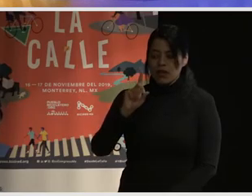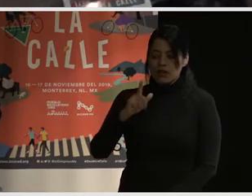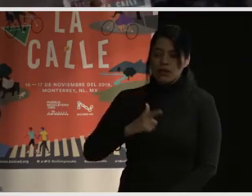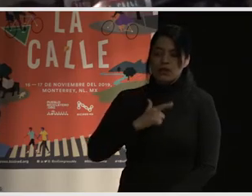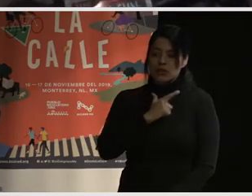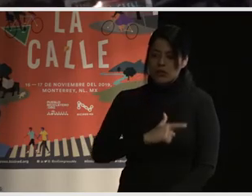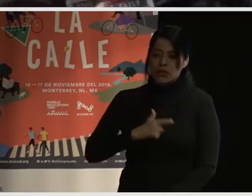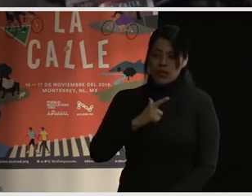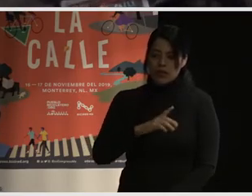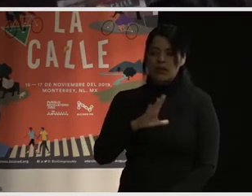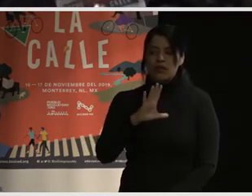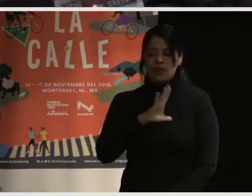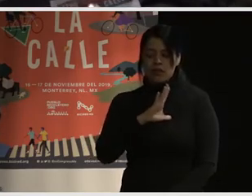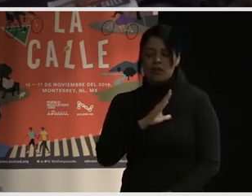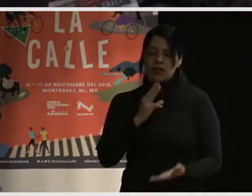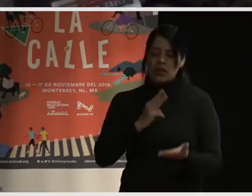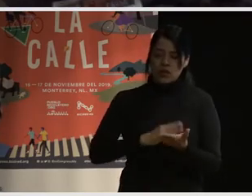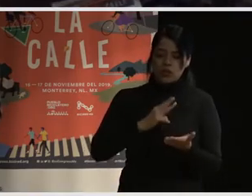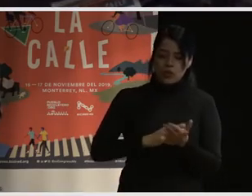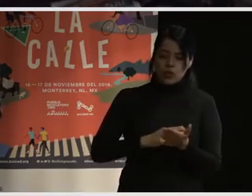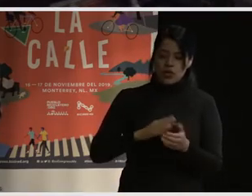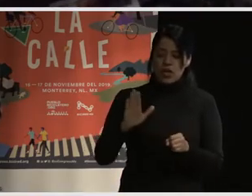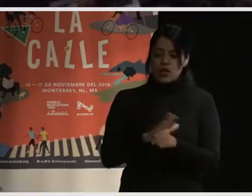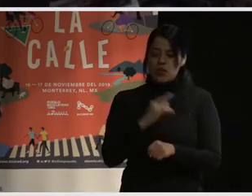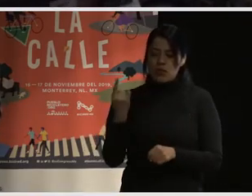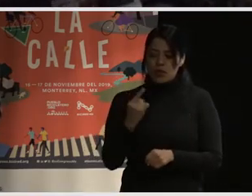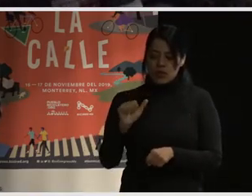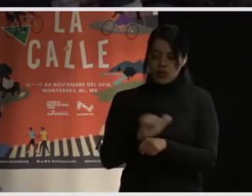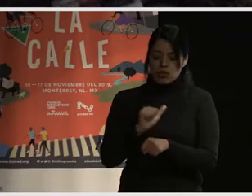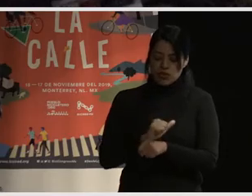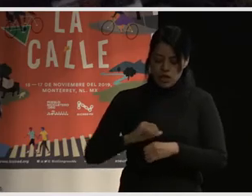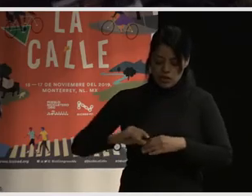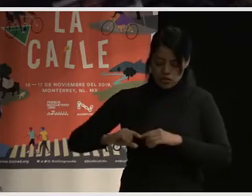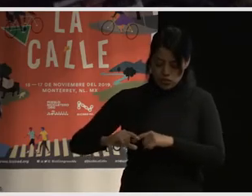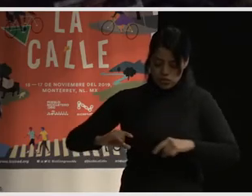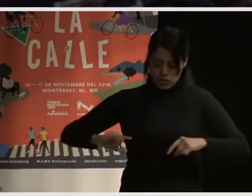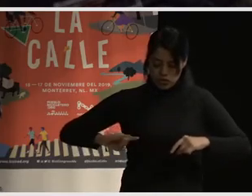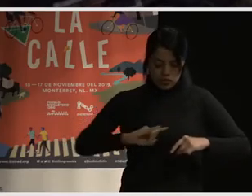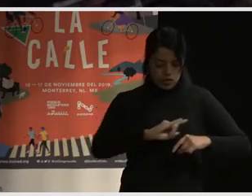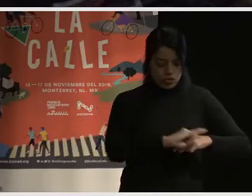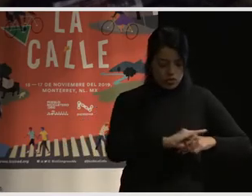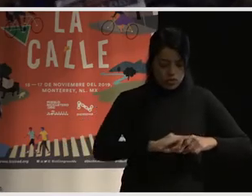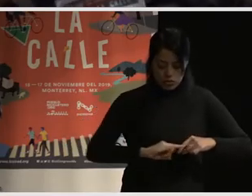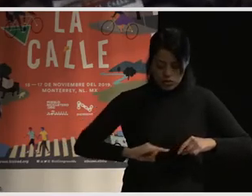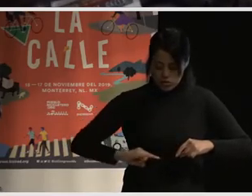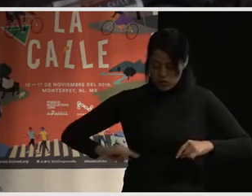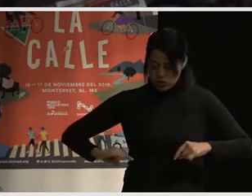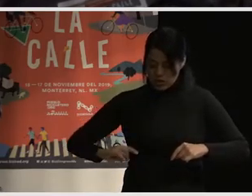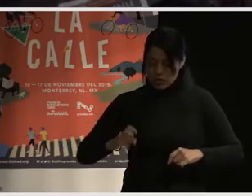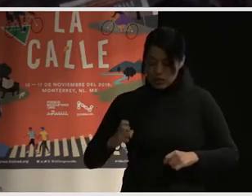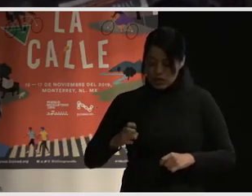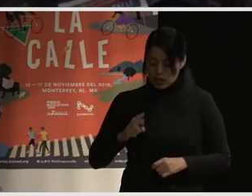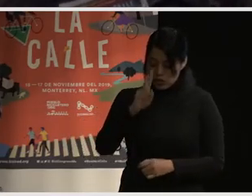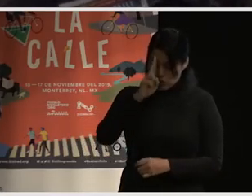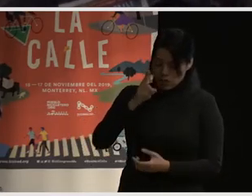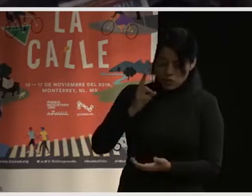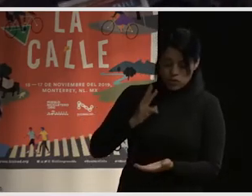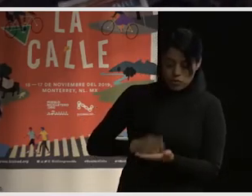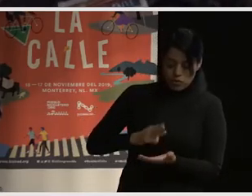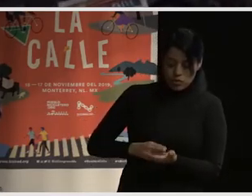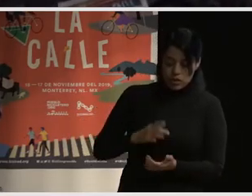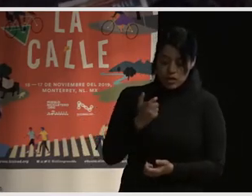muestras dallas las banquetas y yo quería hacer una pregunta como esas multas o ese dinero que se recauda para el